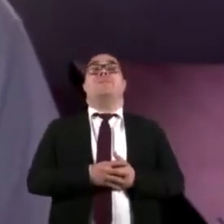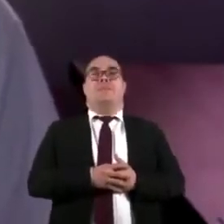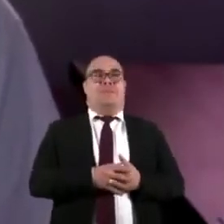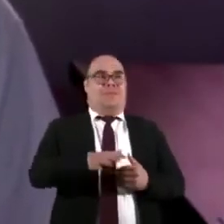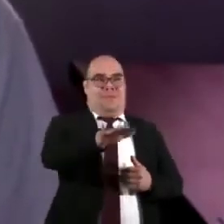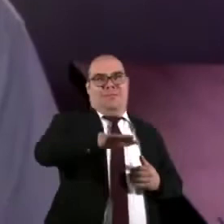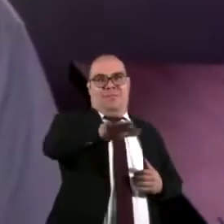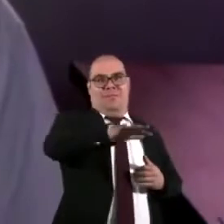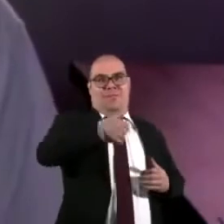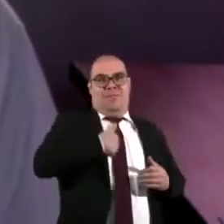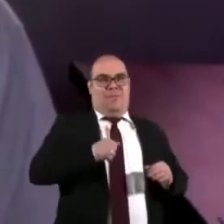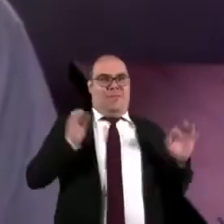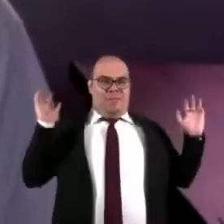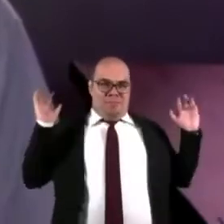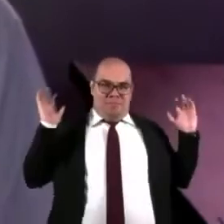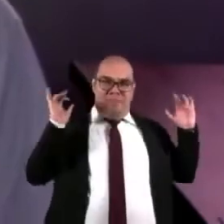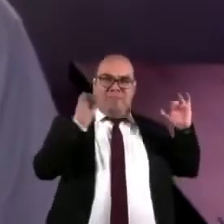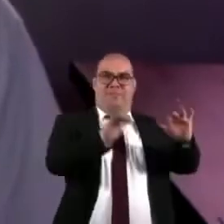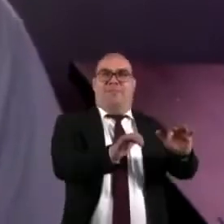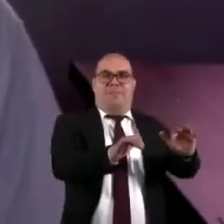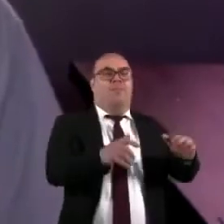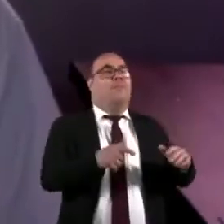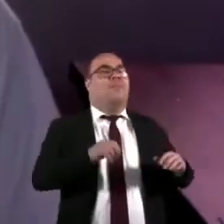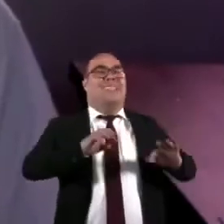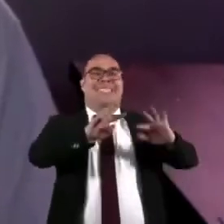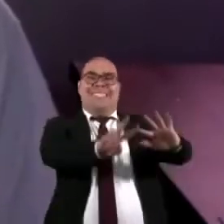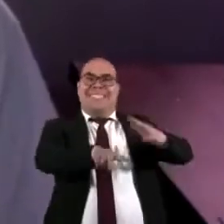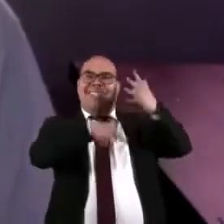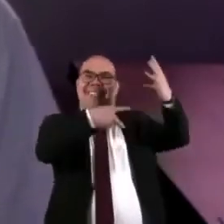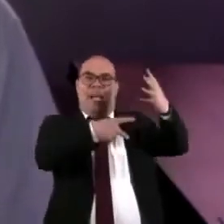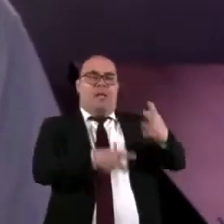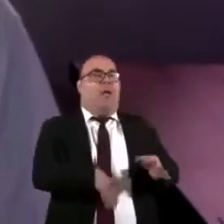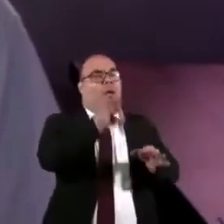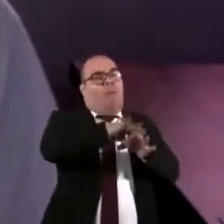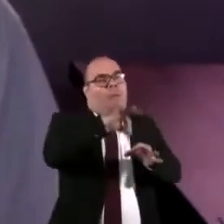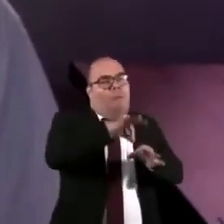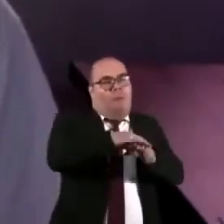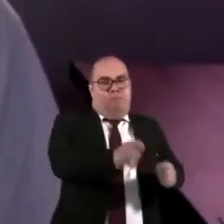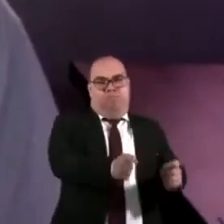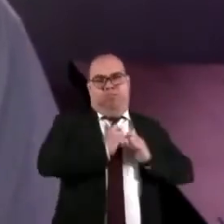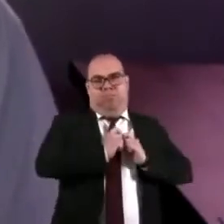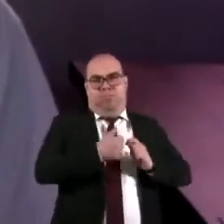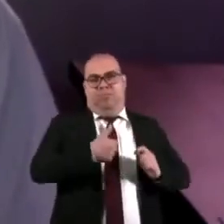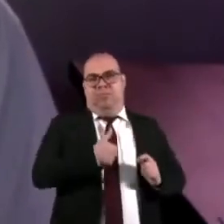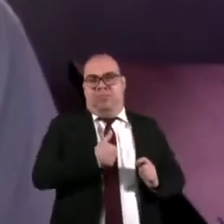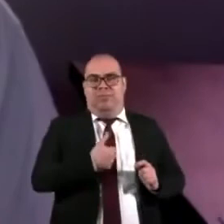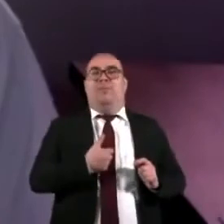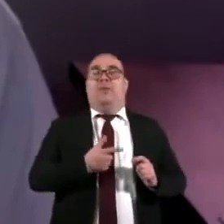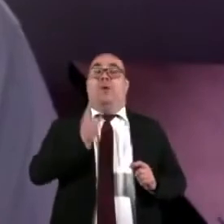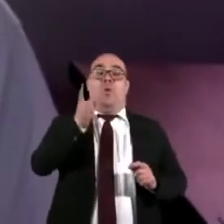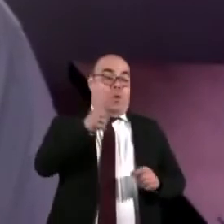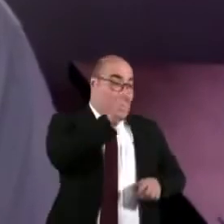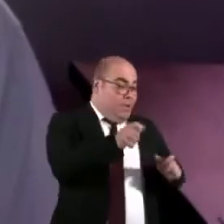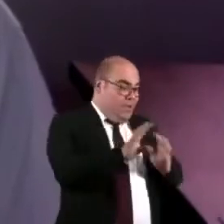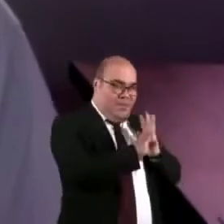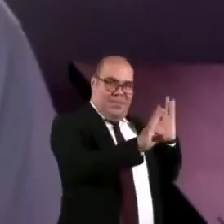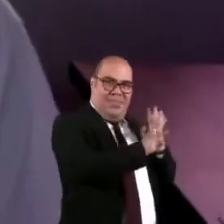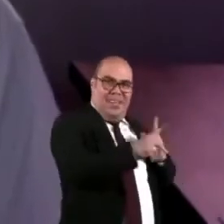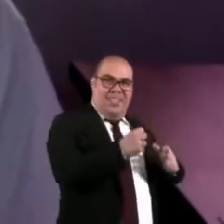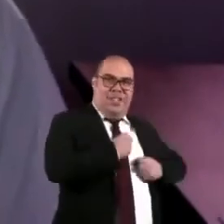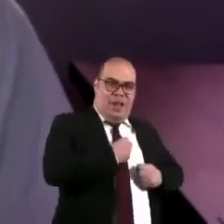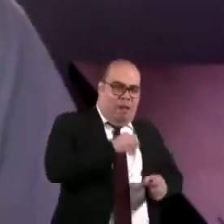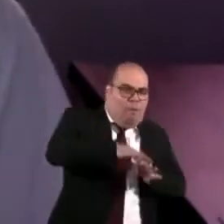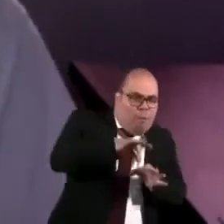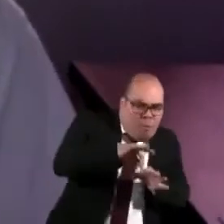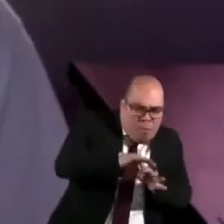la séptima conferencia fui elegido. Eso es un evento democrático donde pues la gente, a partir de las votaciones que se iban